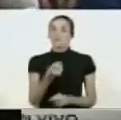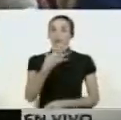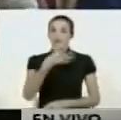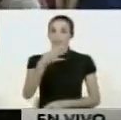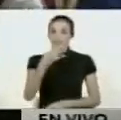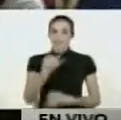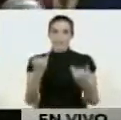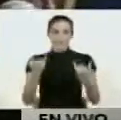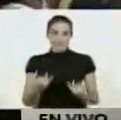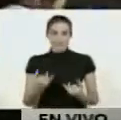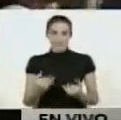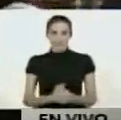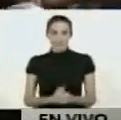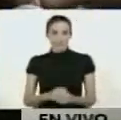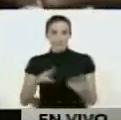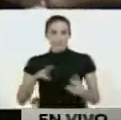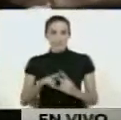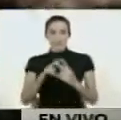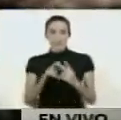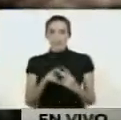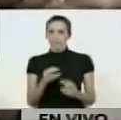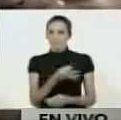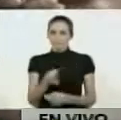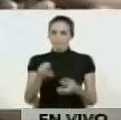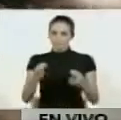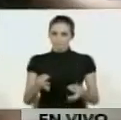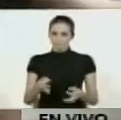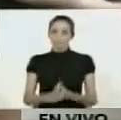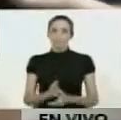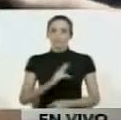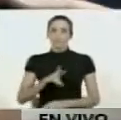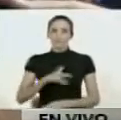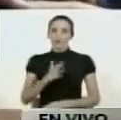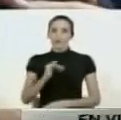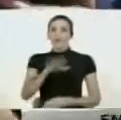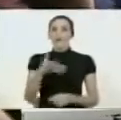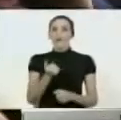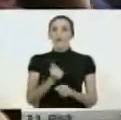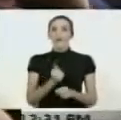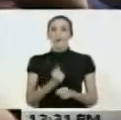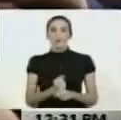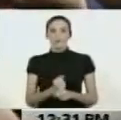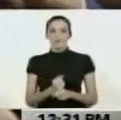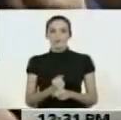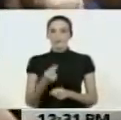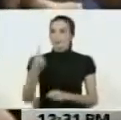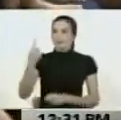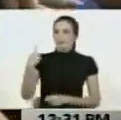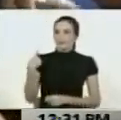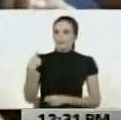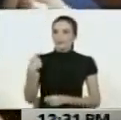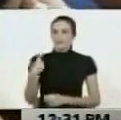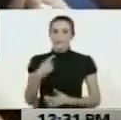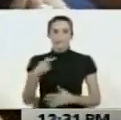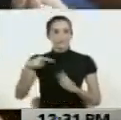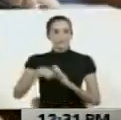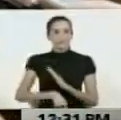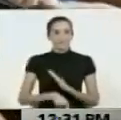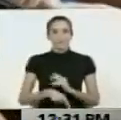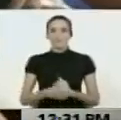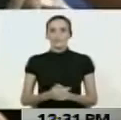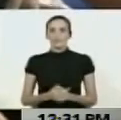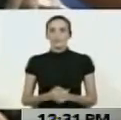ya. Este encuentro maravilloso. Hemos tenido una jornada desde ayer muy intensa, con